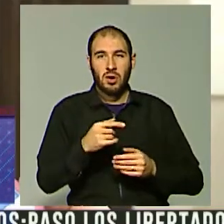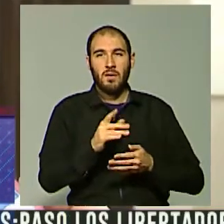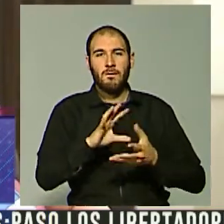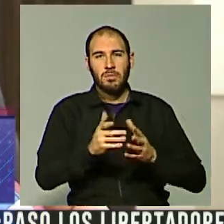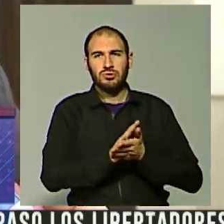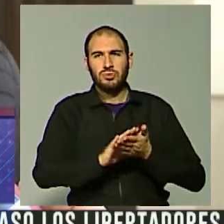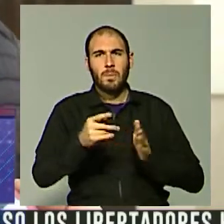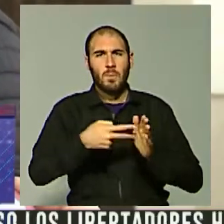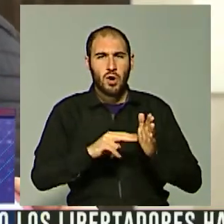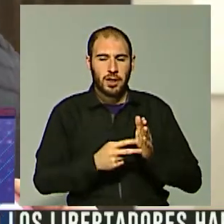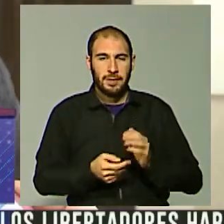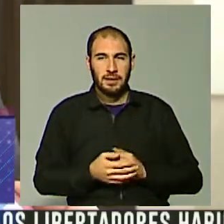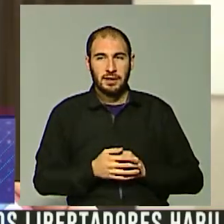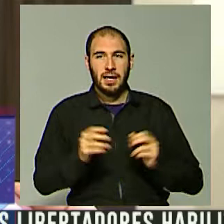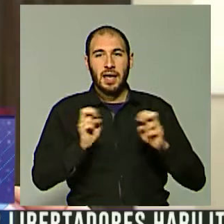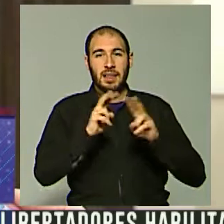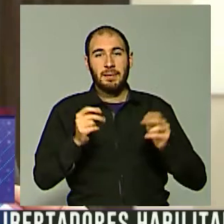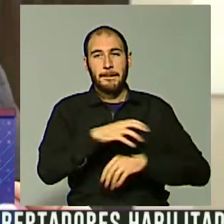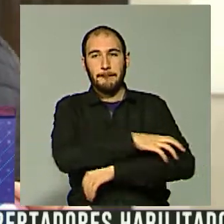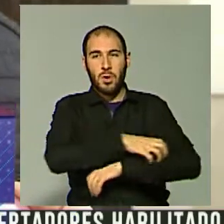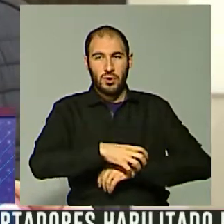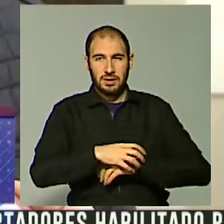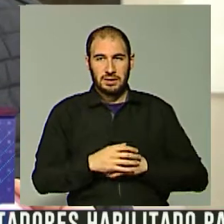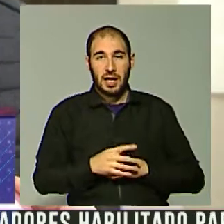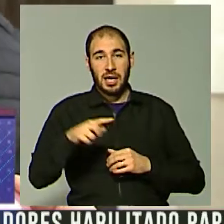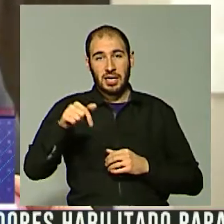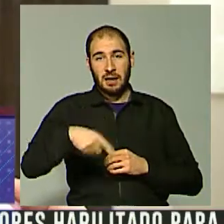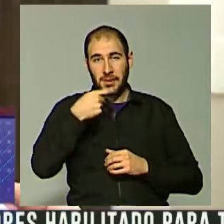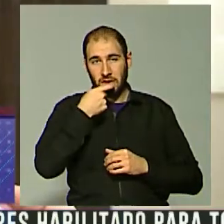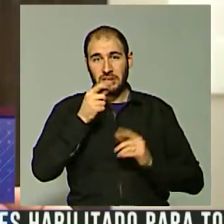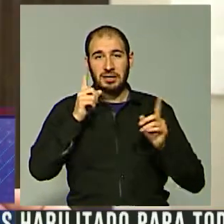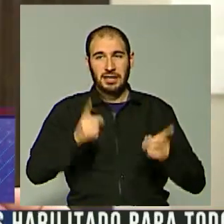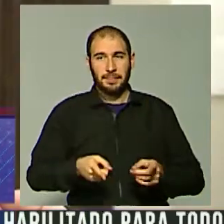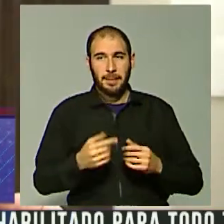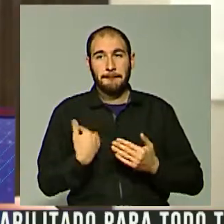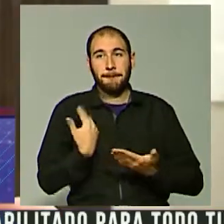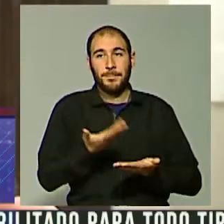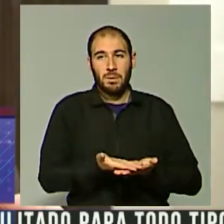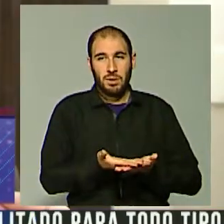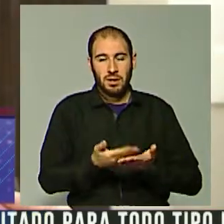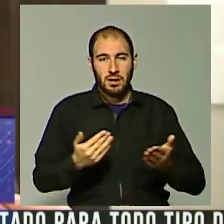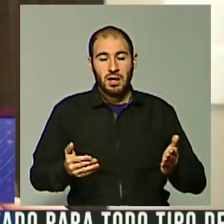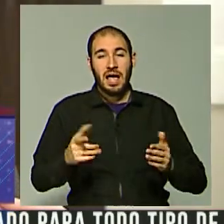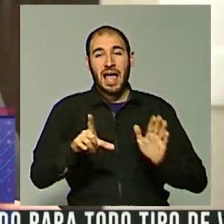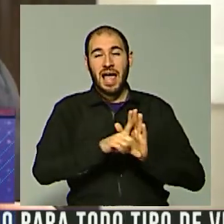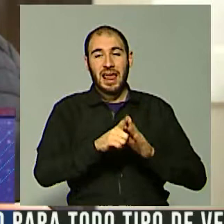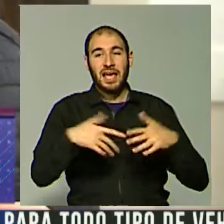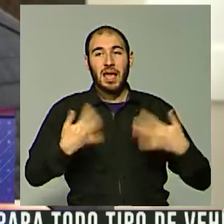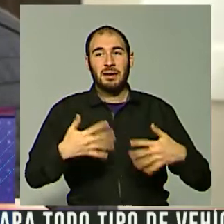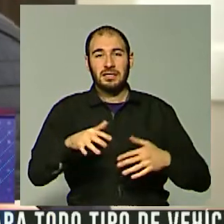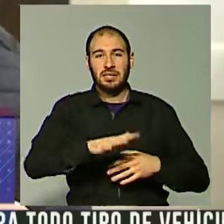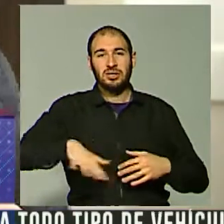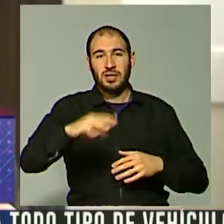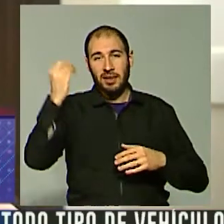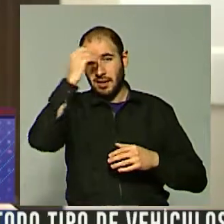situación tan problemática en lo relacionado a la pobreza. Y aquí en la provincia también vamos a proponer la promulgación de una ley de emergencia social